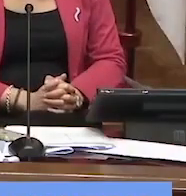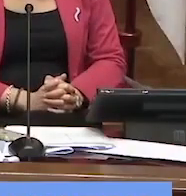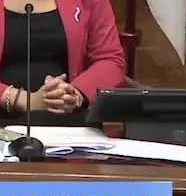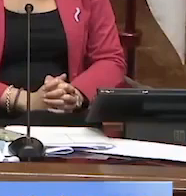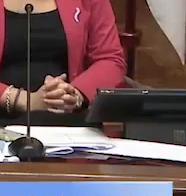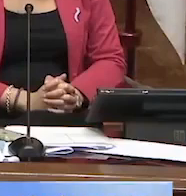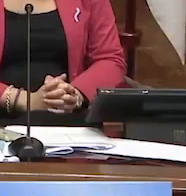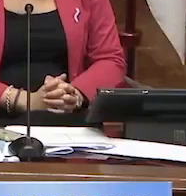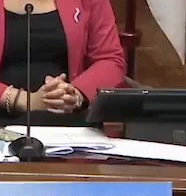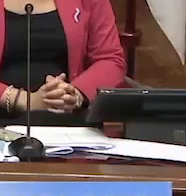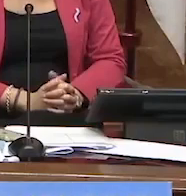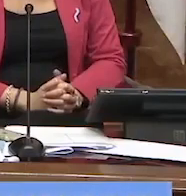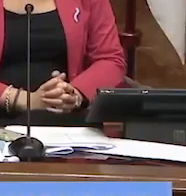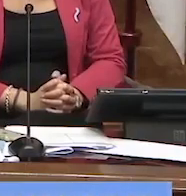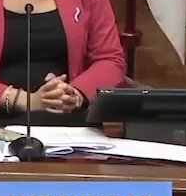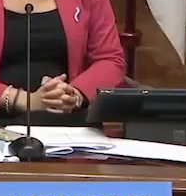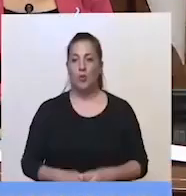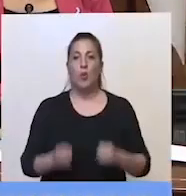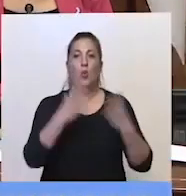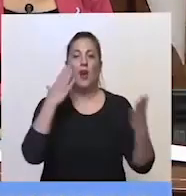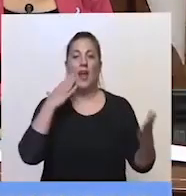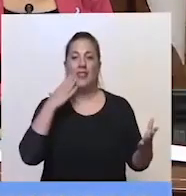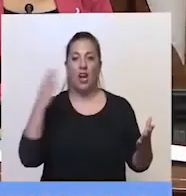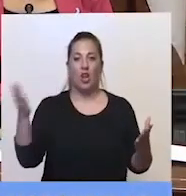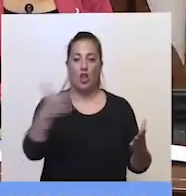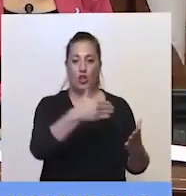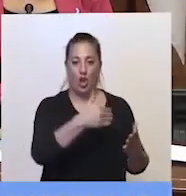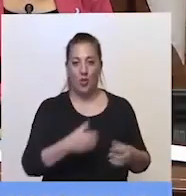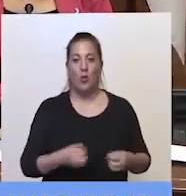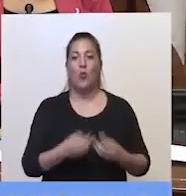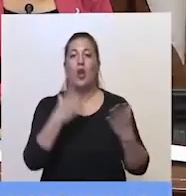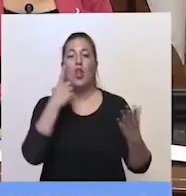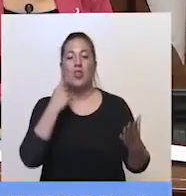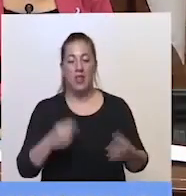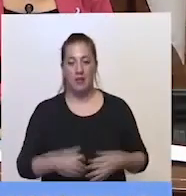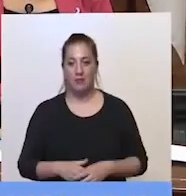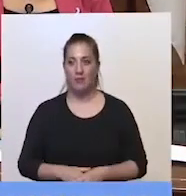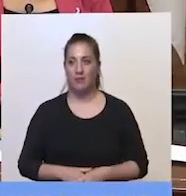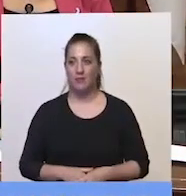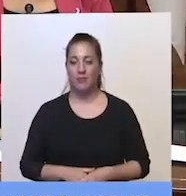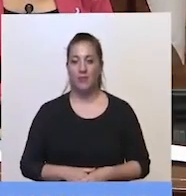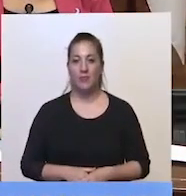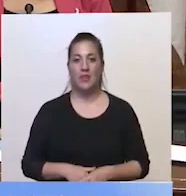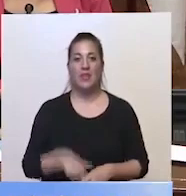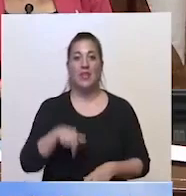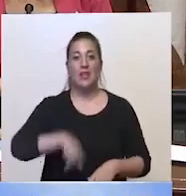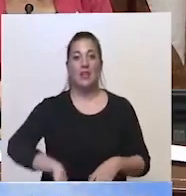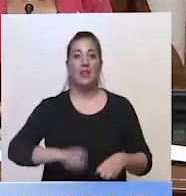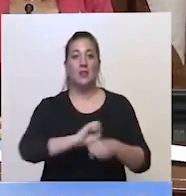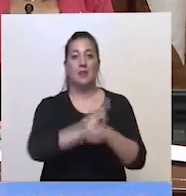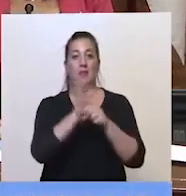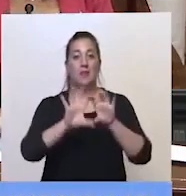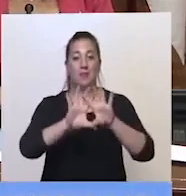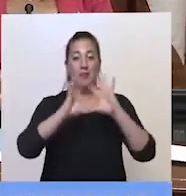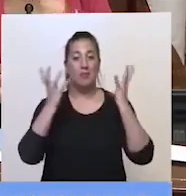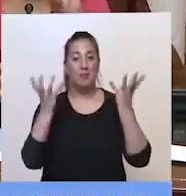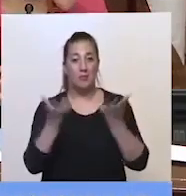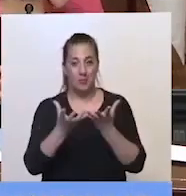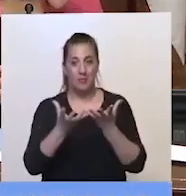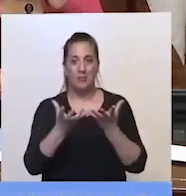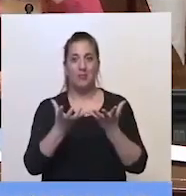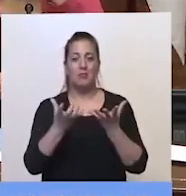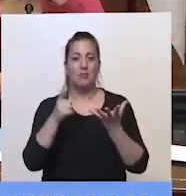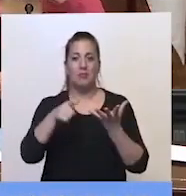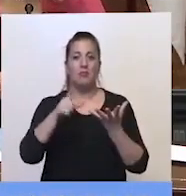Presidenta, y buenas tardes a la distancia a todos los colegas senadores. La pandemia ha visibilizado muchos temas que son los